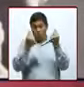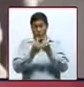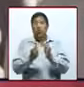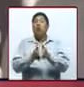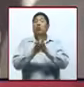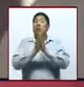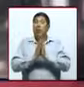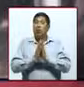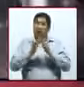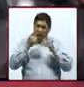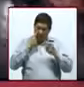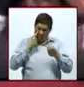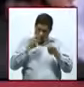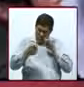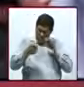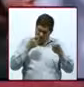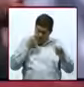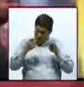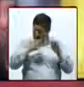una auditoría.